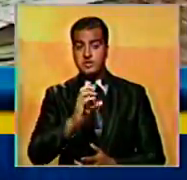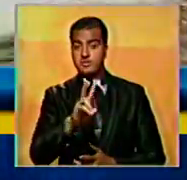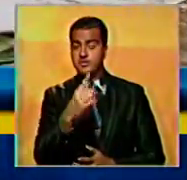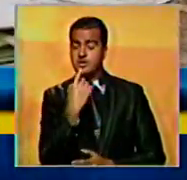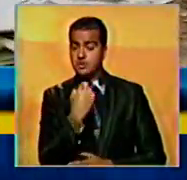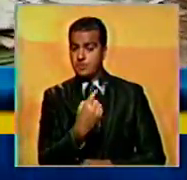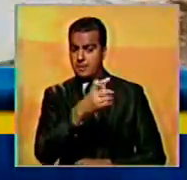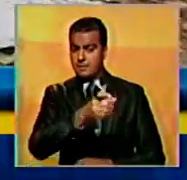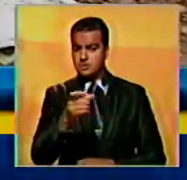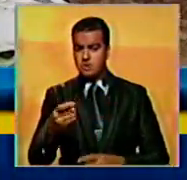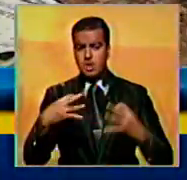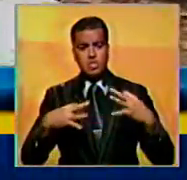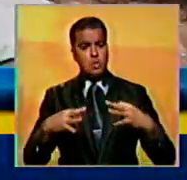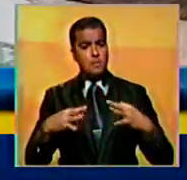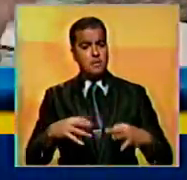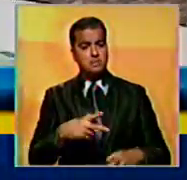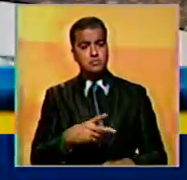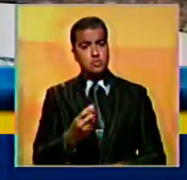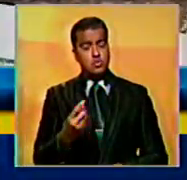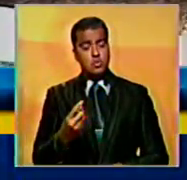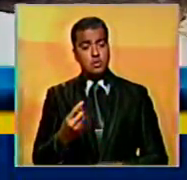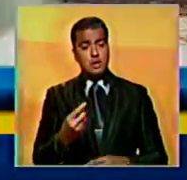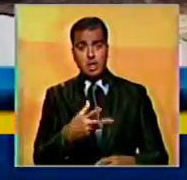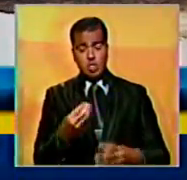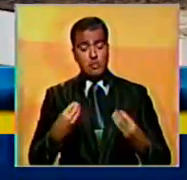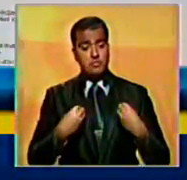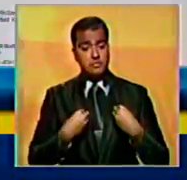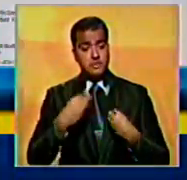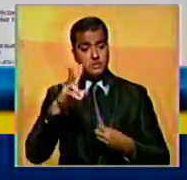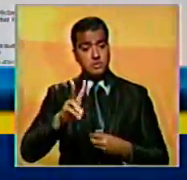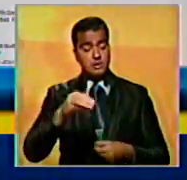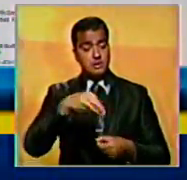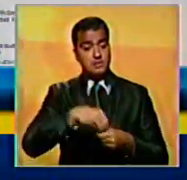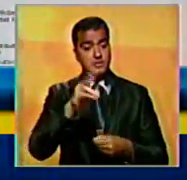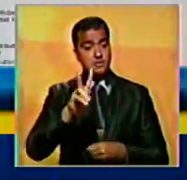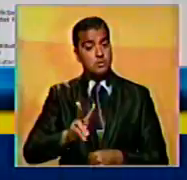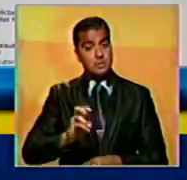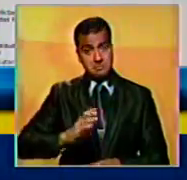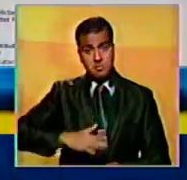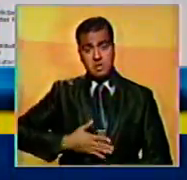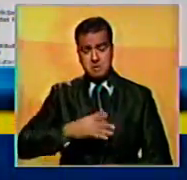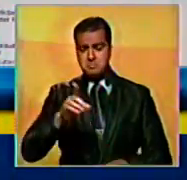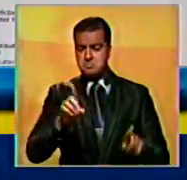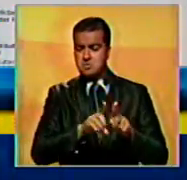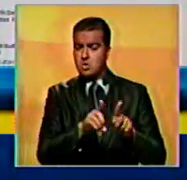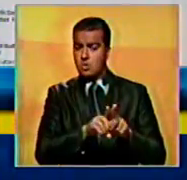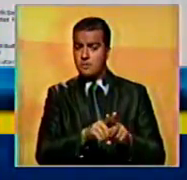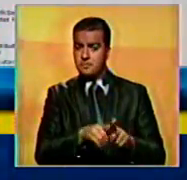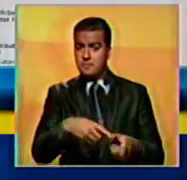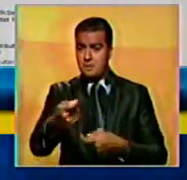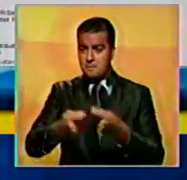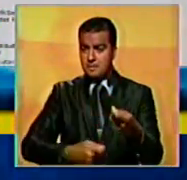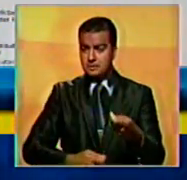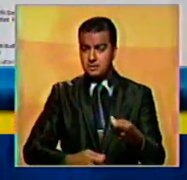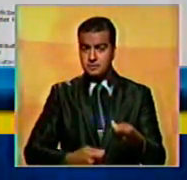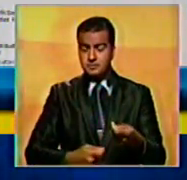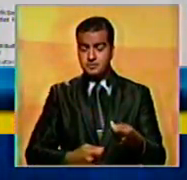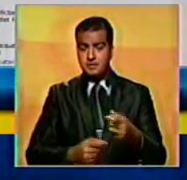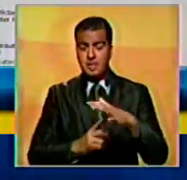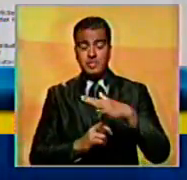que las personas naturales no residentes en el país que ingresen a Venezuela podrán realizar operaciones de venta de Divisas en